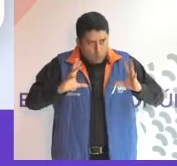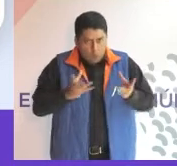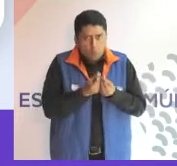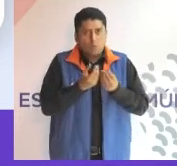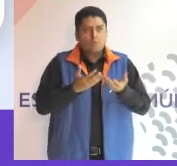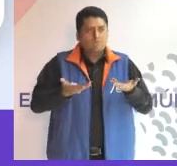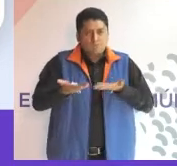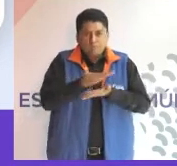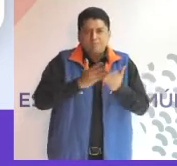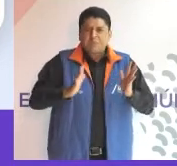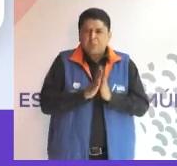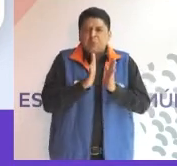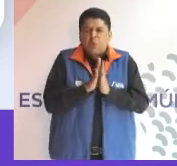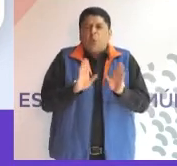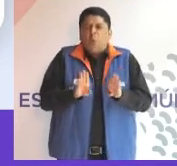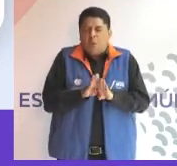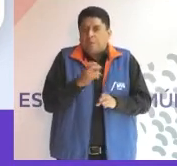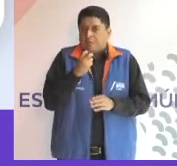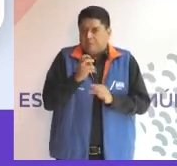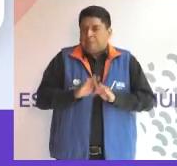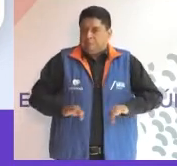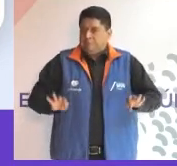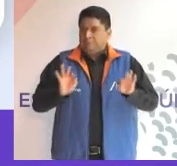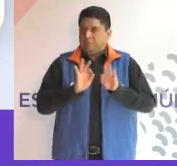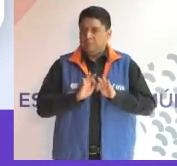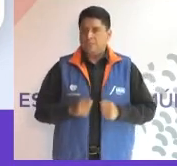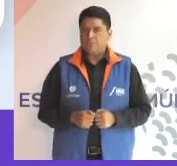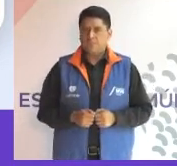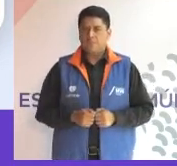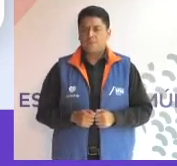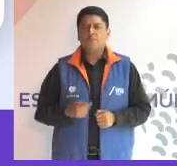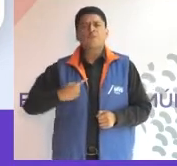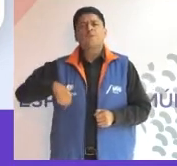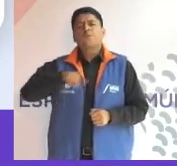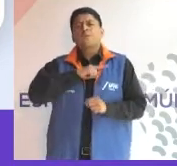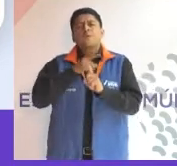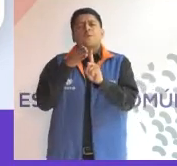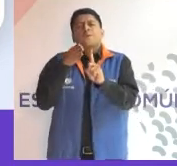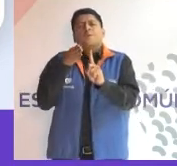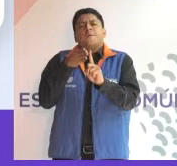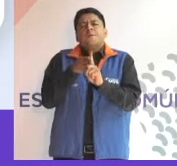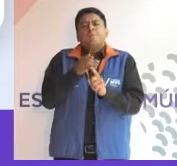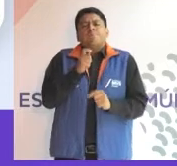nuestro propósito en esto es todo el tema de